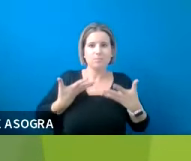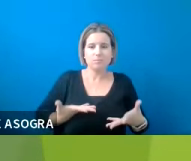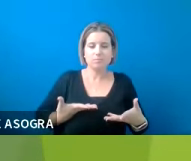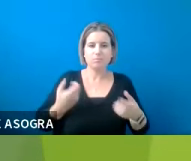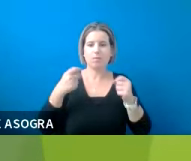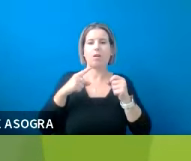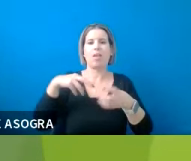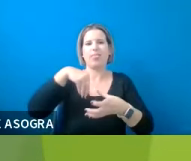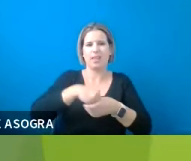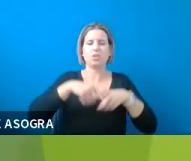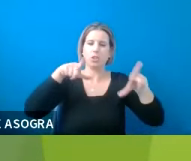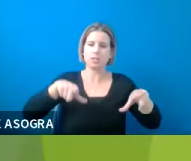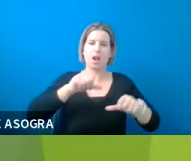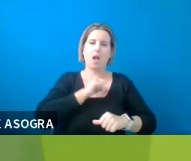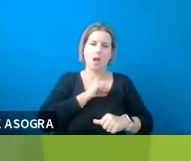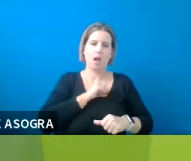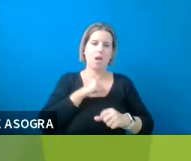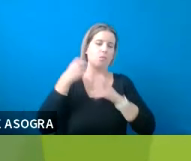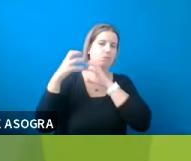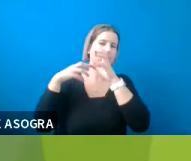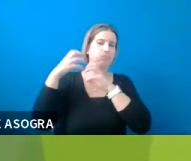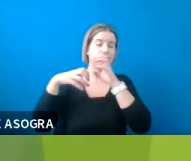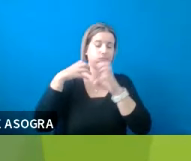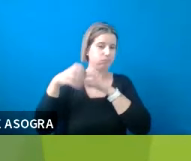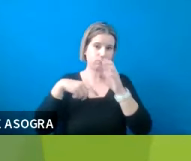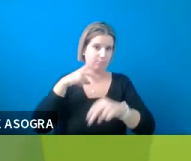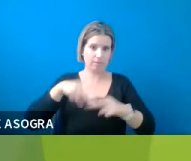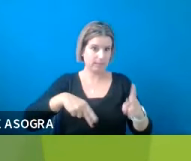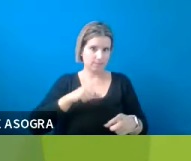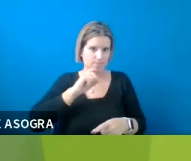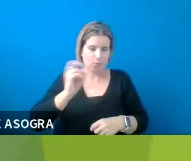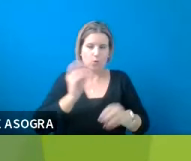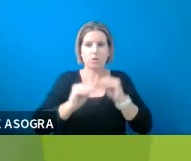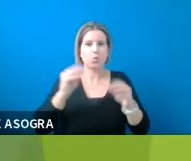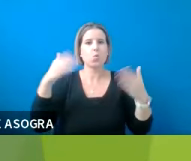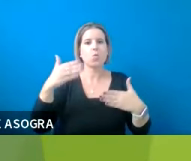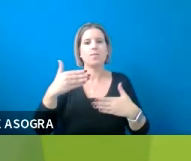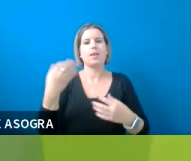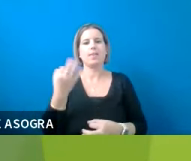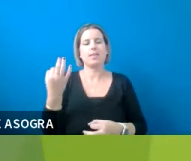que estar en esa sala, pues teníamos que hacer